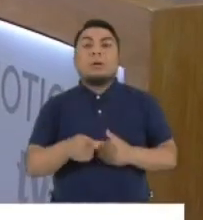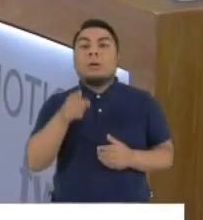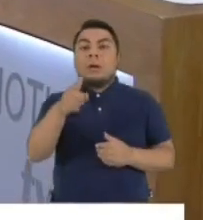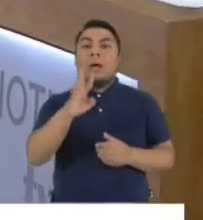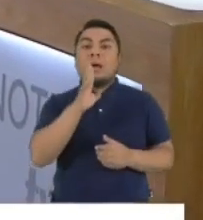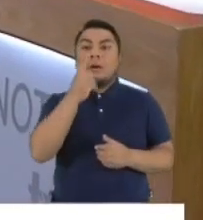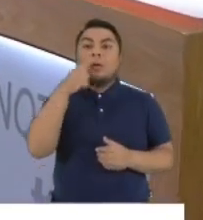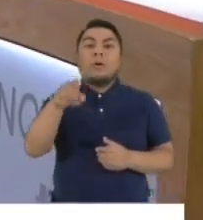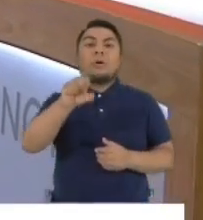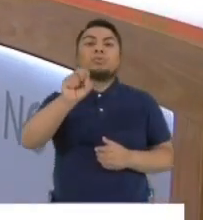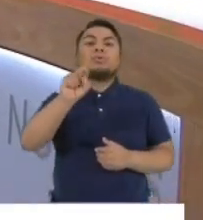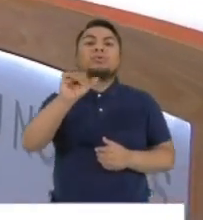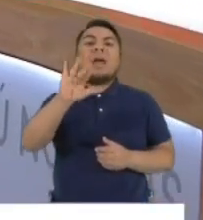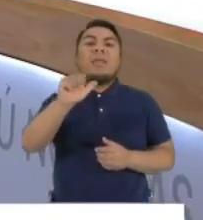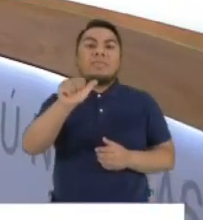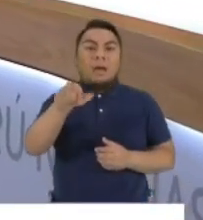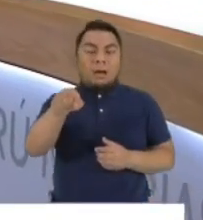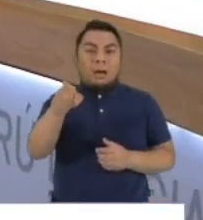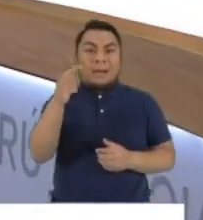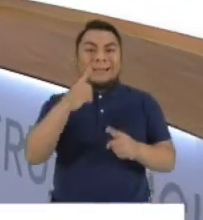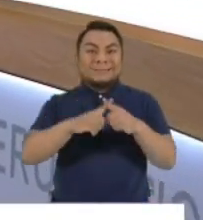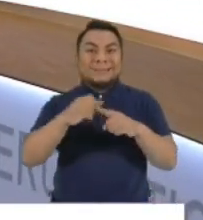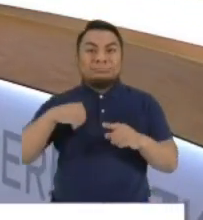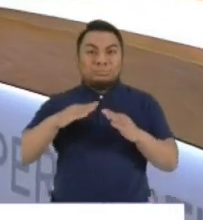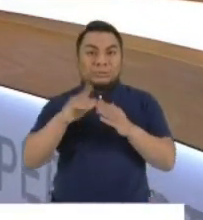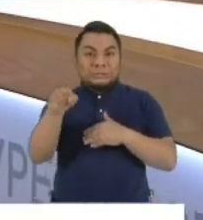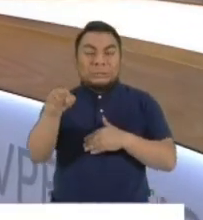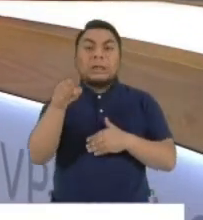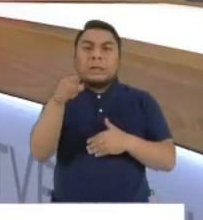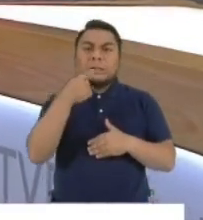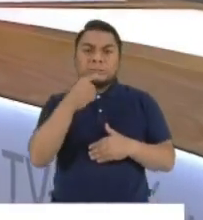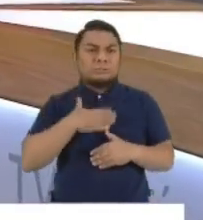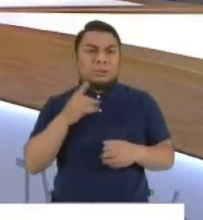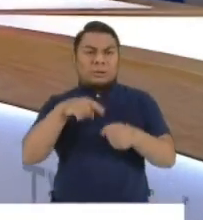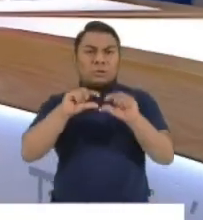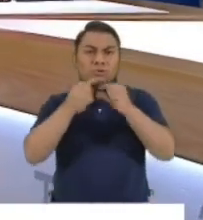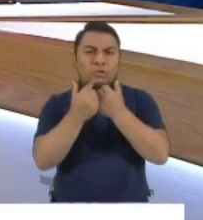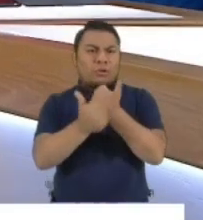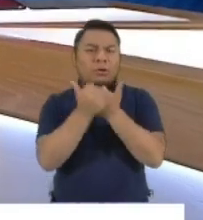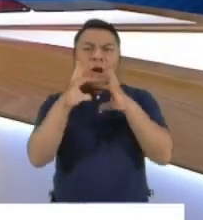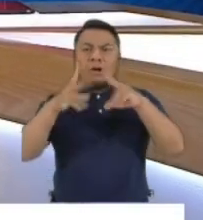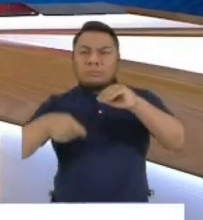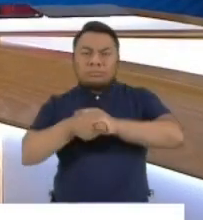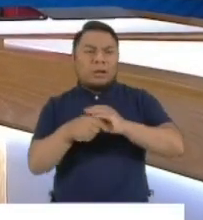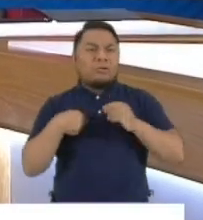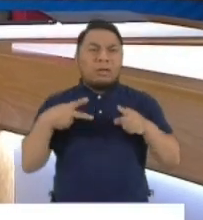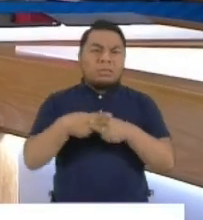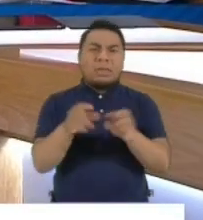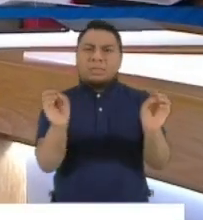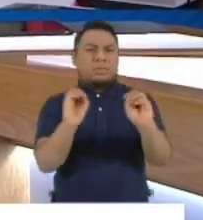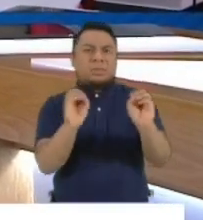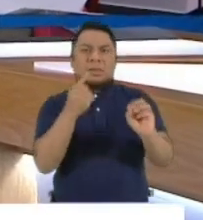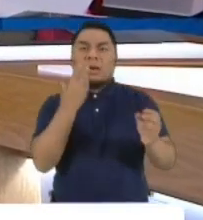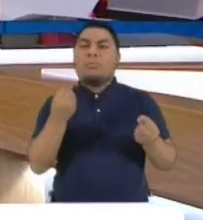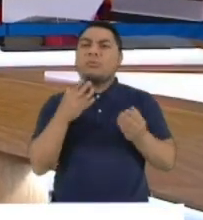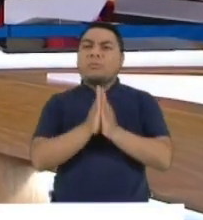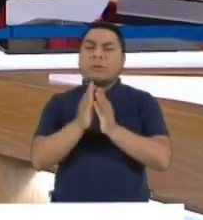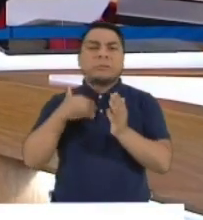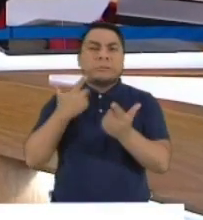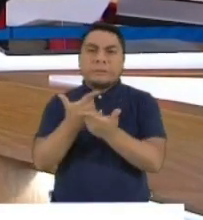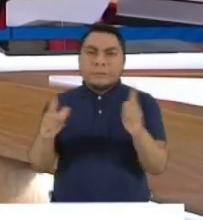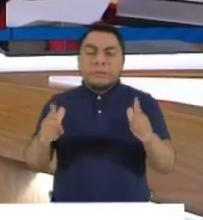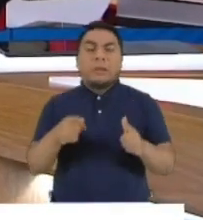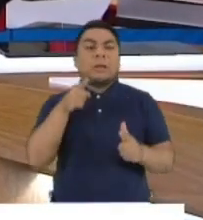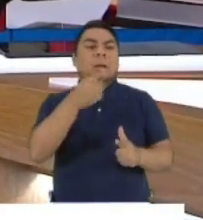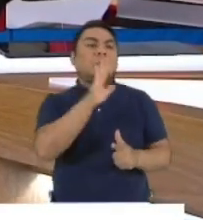Con lo dicho por Susana Villarán, quien negó que lidere una organización criminal y que represente algún tipo de obstaculización para su caso. En tanto, el Poder Judicial